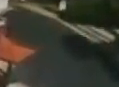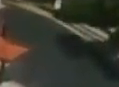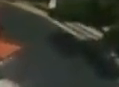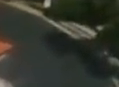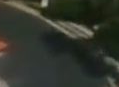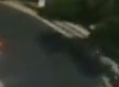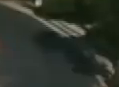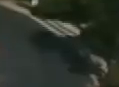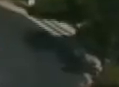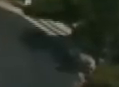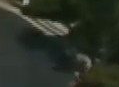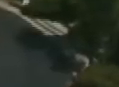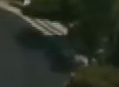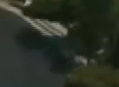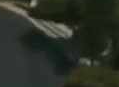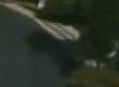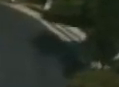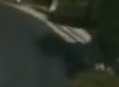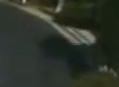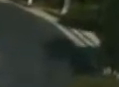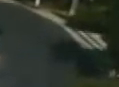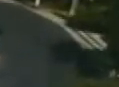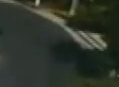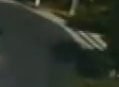Miraflores despedimos esta transmisión.